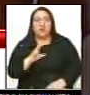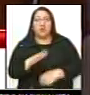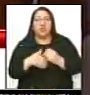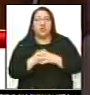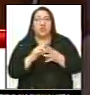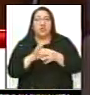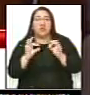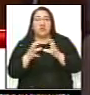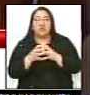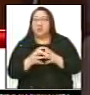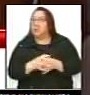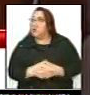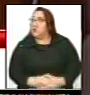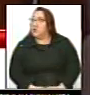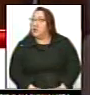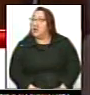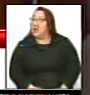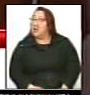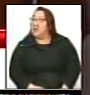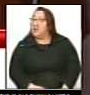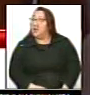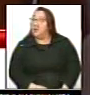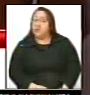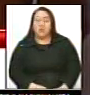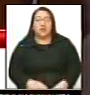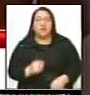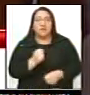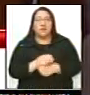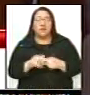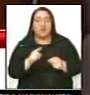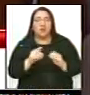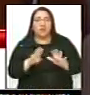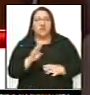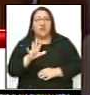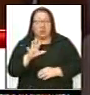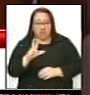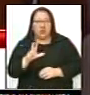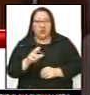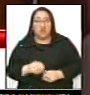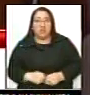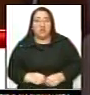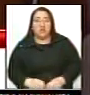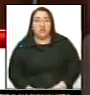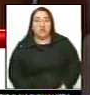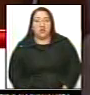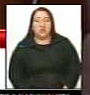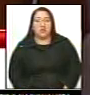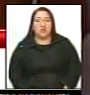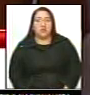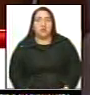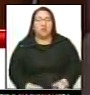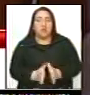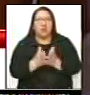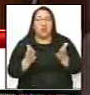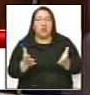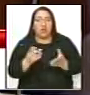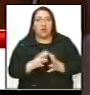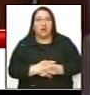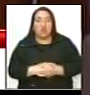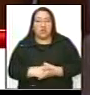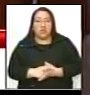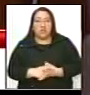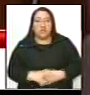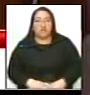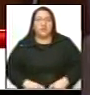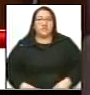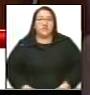presidente. 30 de noviembre de 1953, dice el Diario del Comercio. En la tarde de ayer,